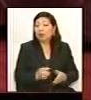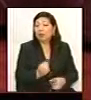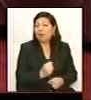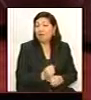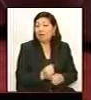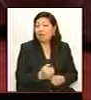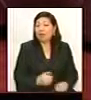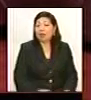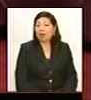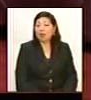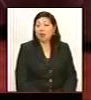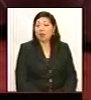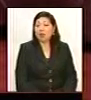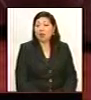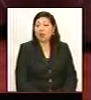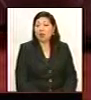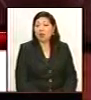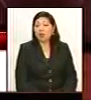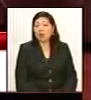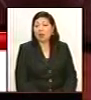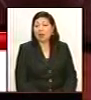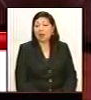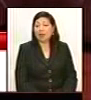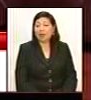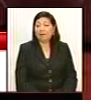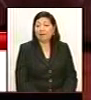ocupaba el cargo